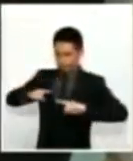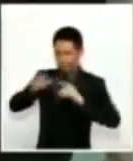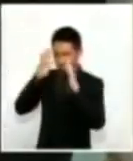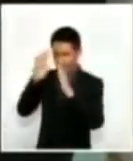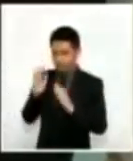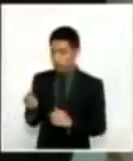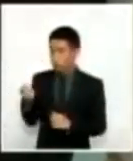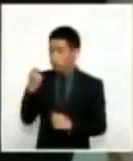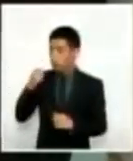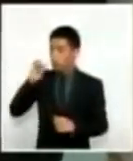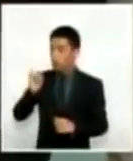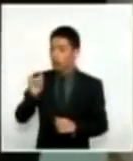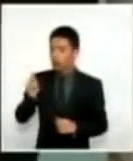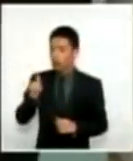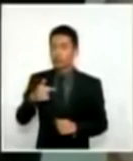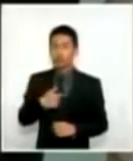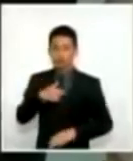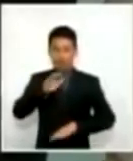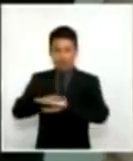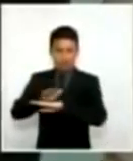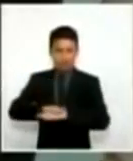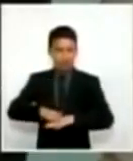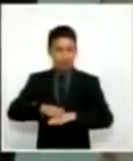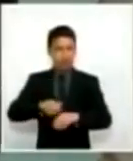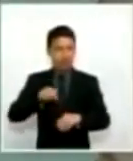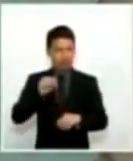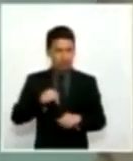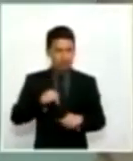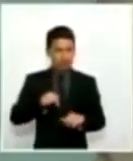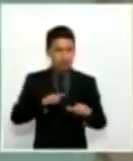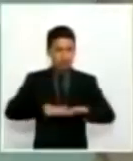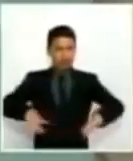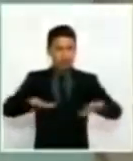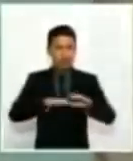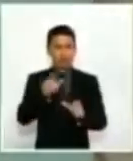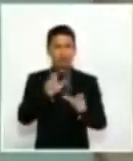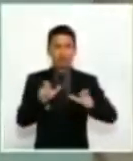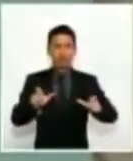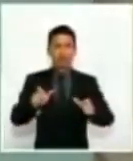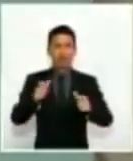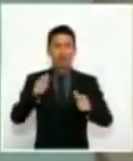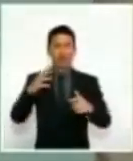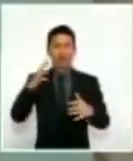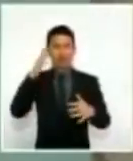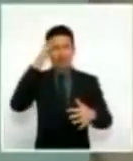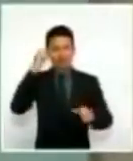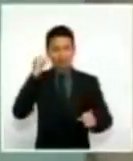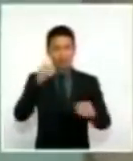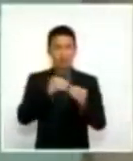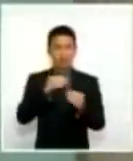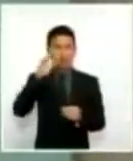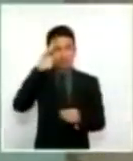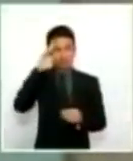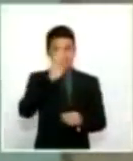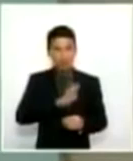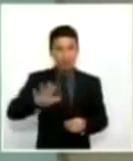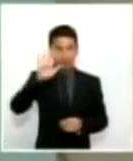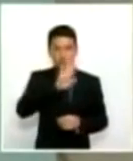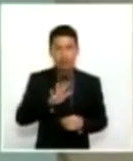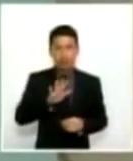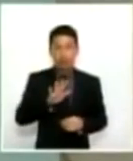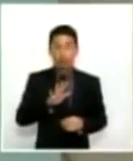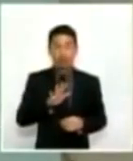Presidente, el pasado jueves denuncié en esta plenaria que miembros del Ejército y de la Policía Nacional